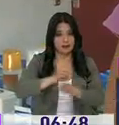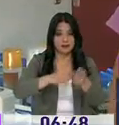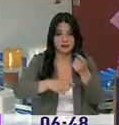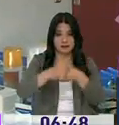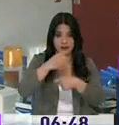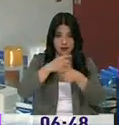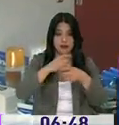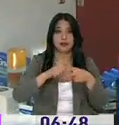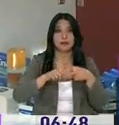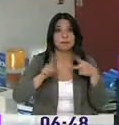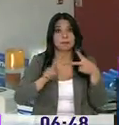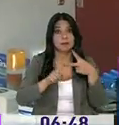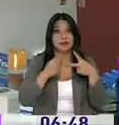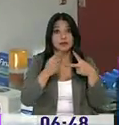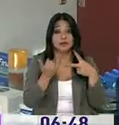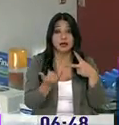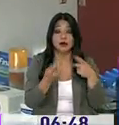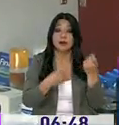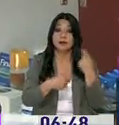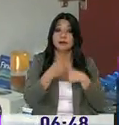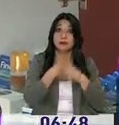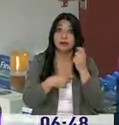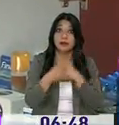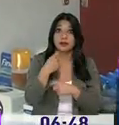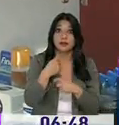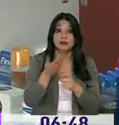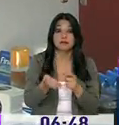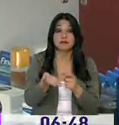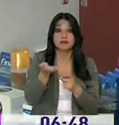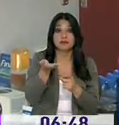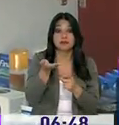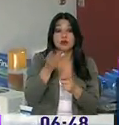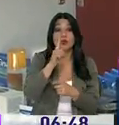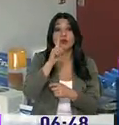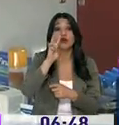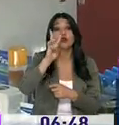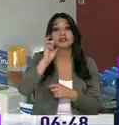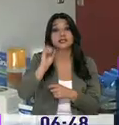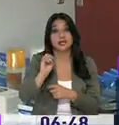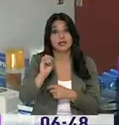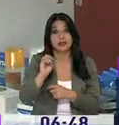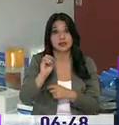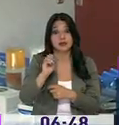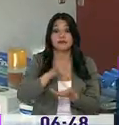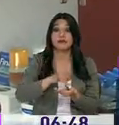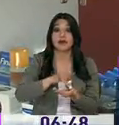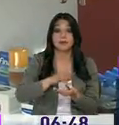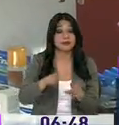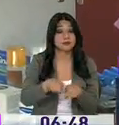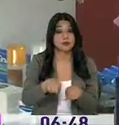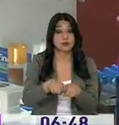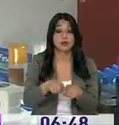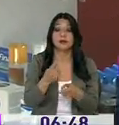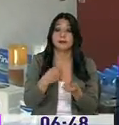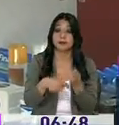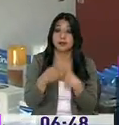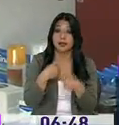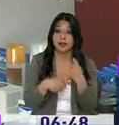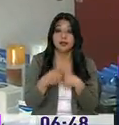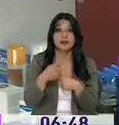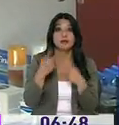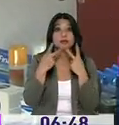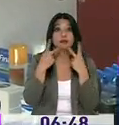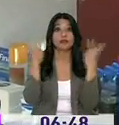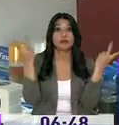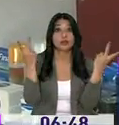público. Pero dijeron que ahora nos van a llegar de pronto con unos 60, unos 70 a precio de farmacia y el precio de venta al público